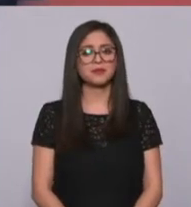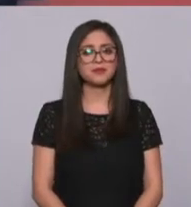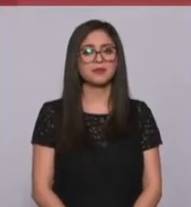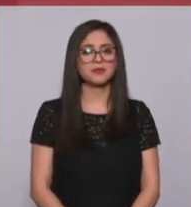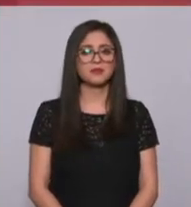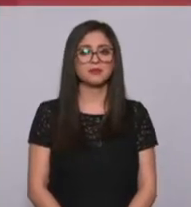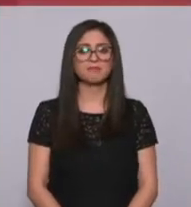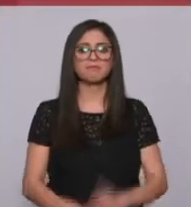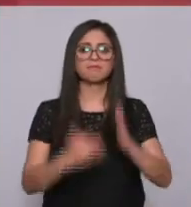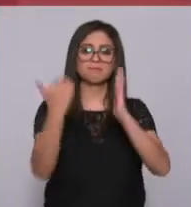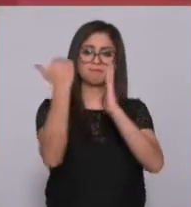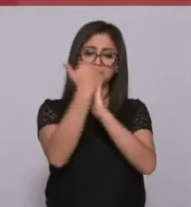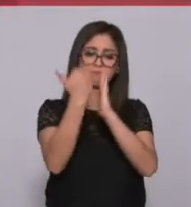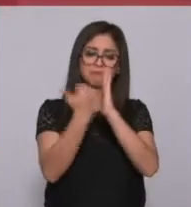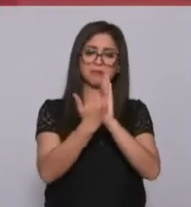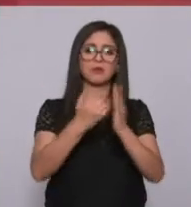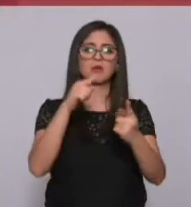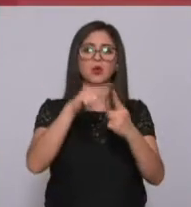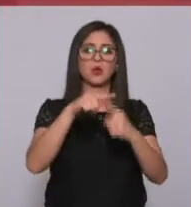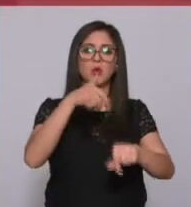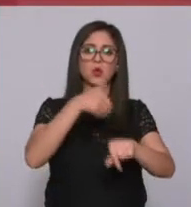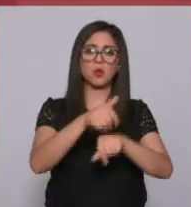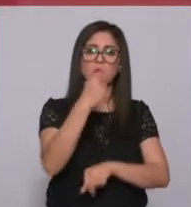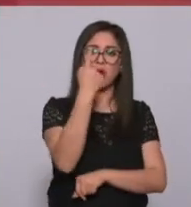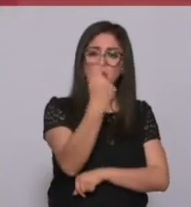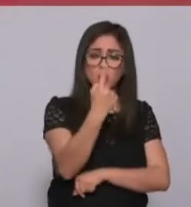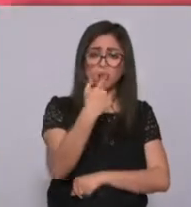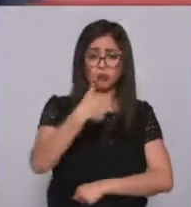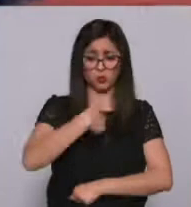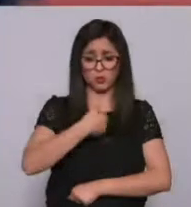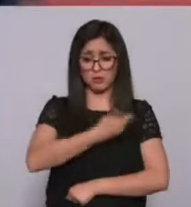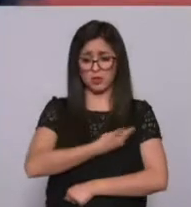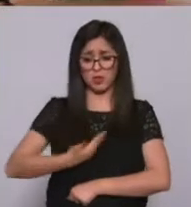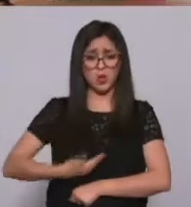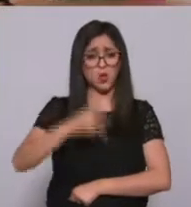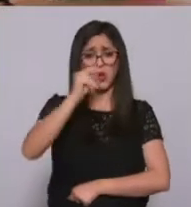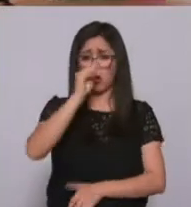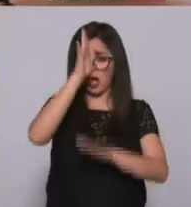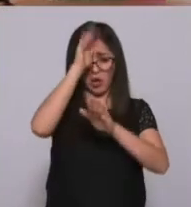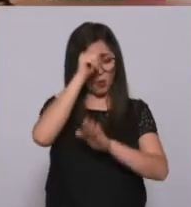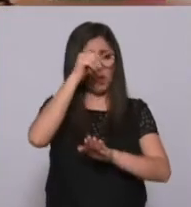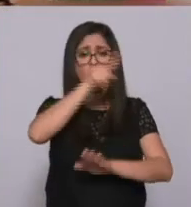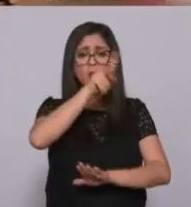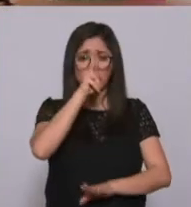1, estoy en contra de la violencia. 2,